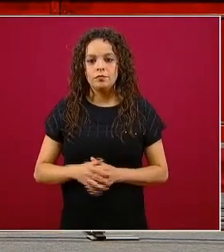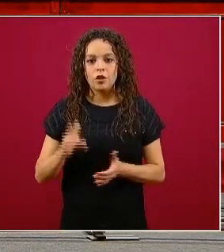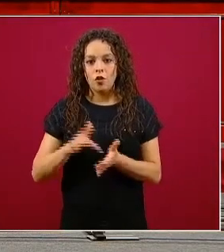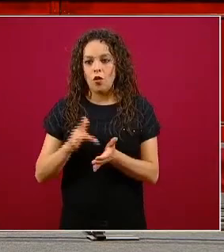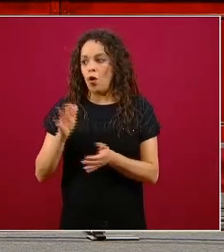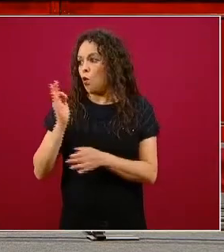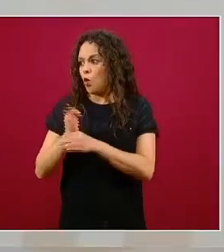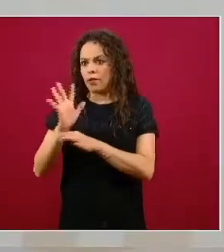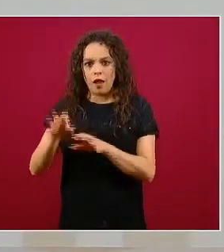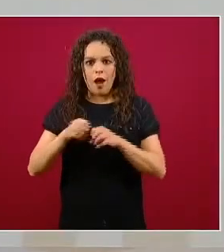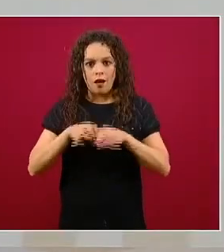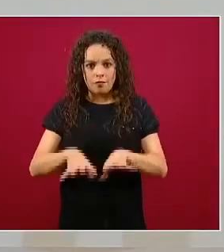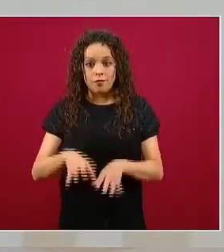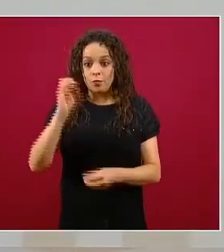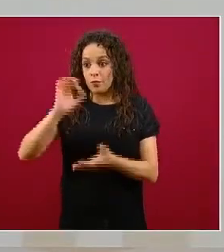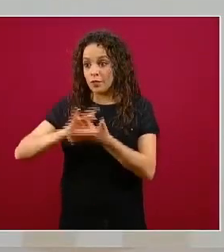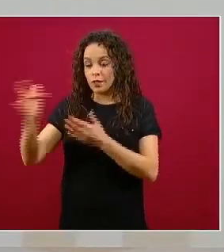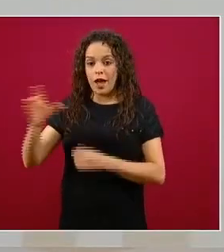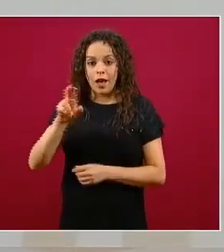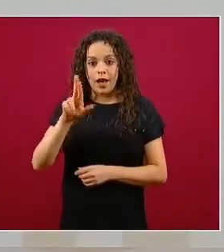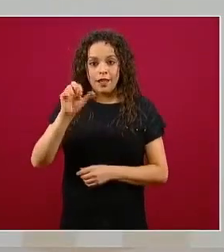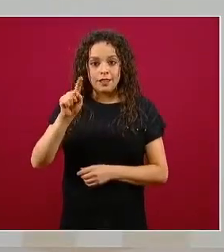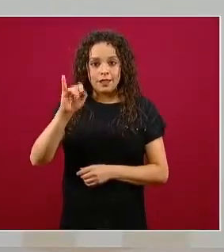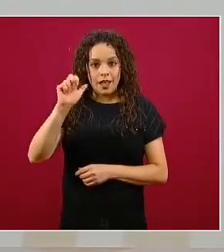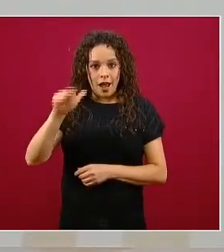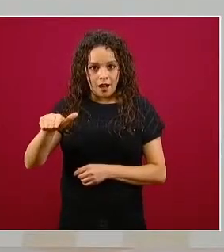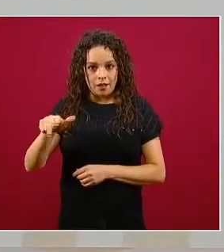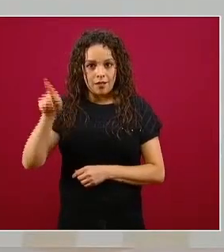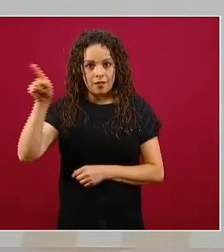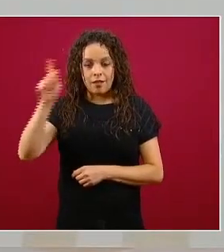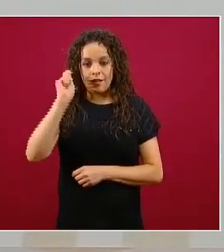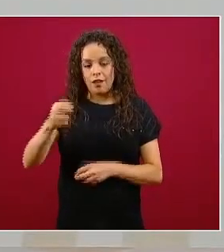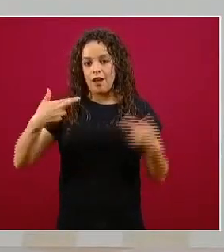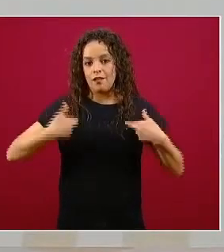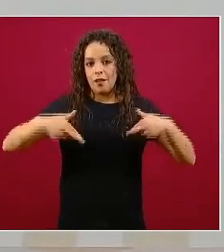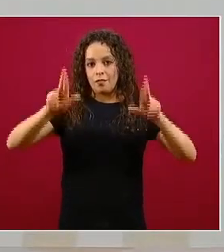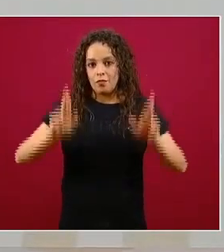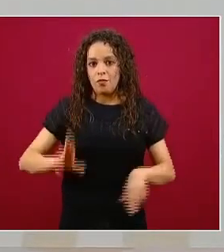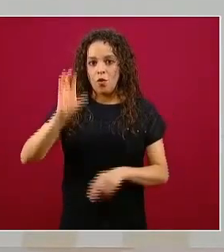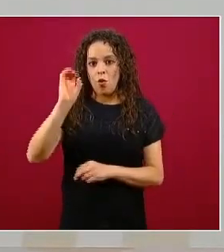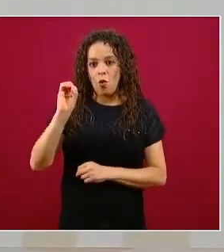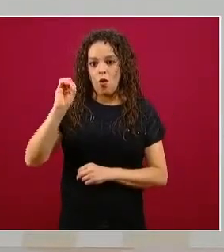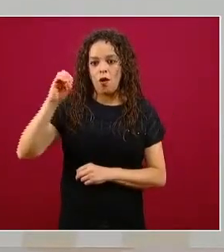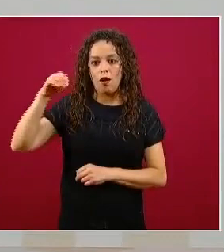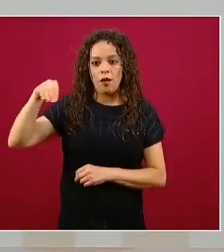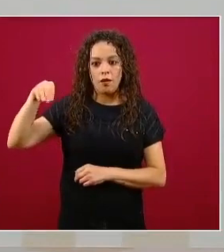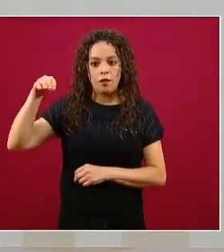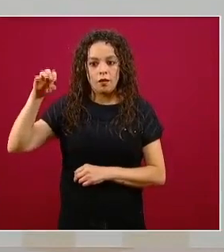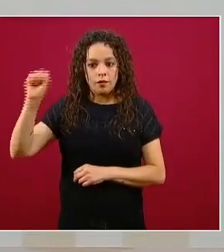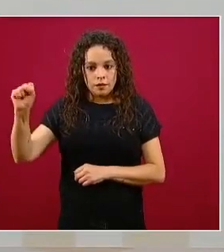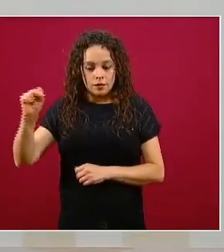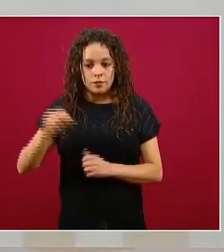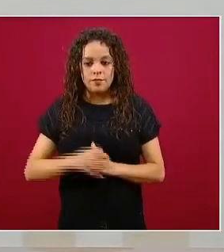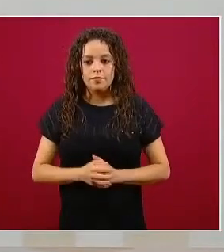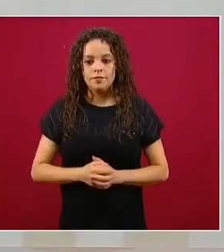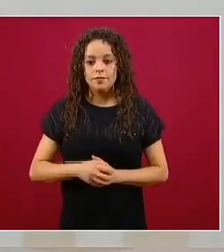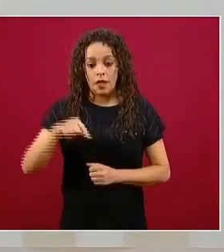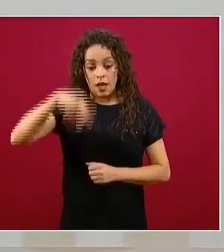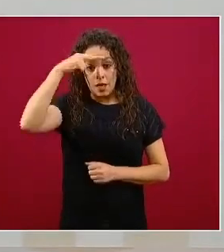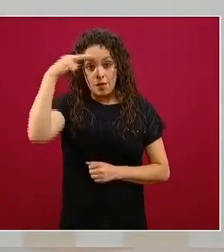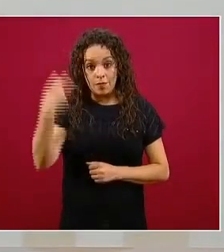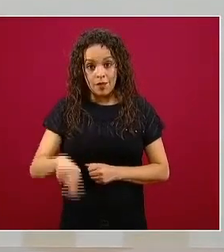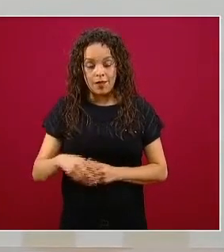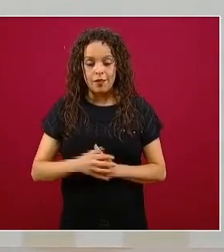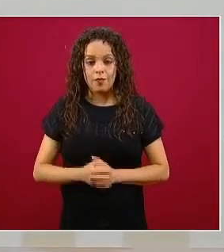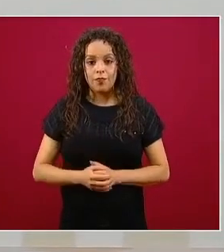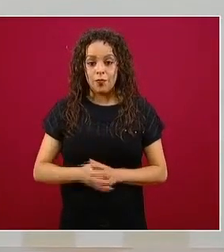Cristian Morales Furiman, es el representante de la Organización Mundial de la Salud, Organización Panamericana de Salud en México. Acaba de salir, me parece que lo